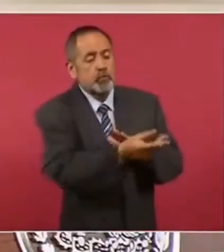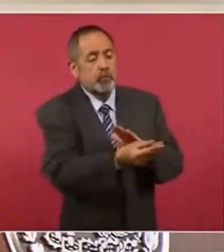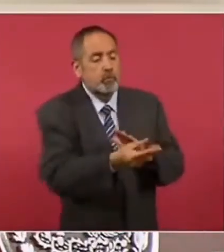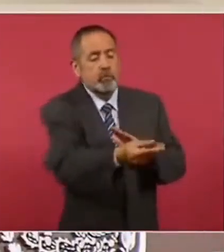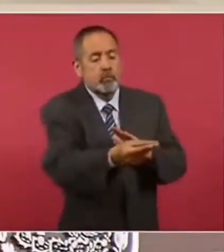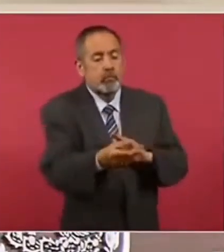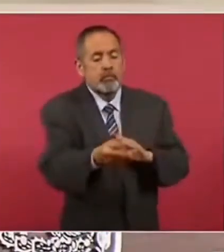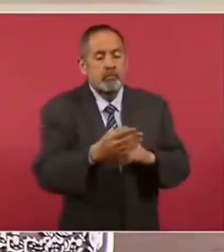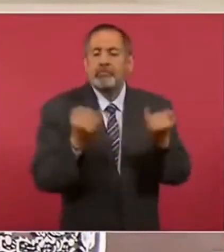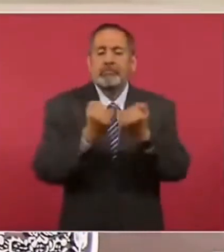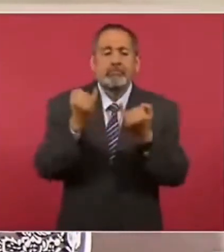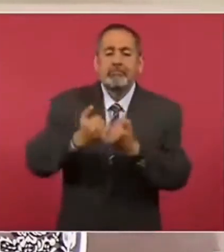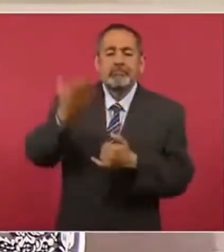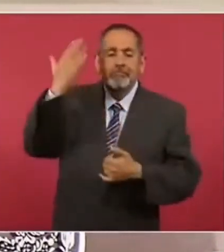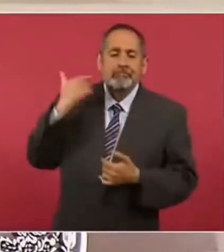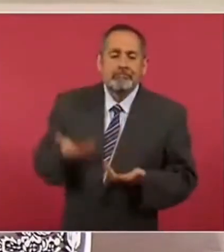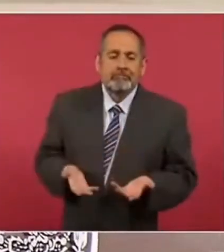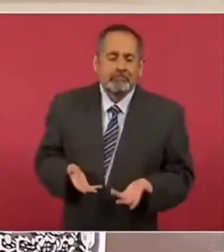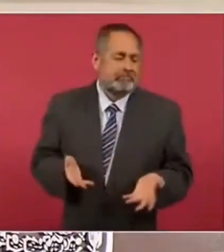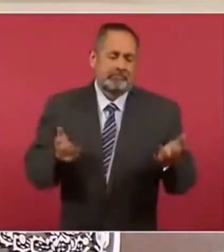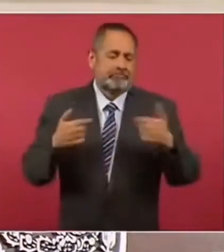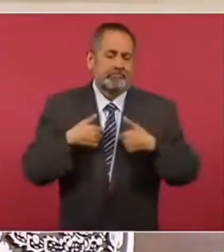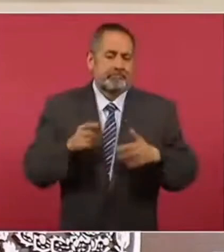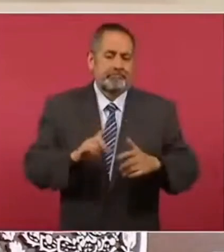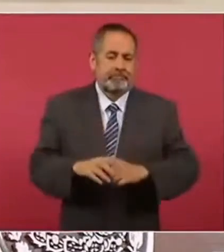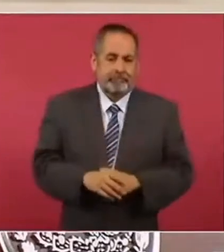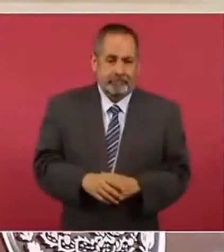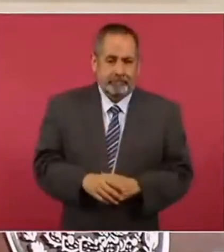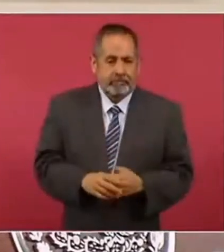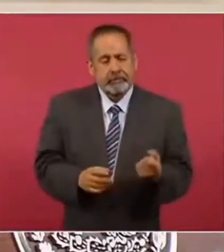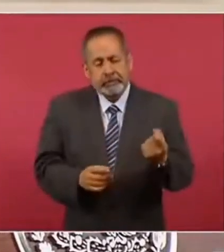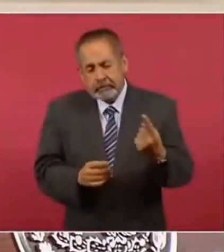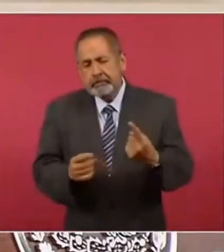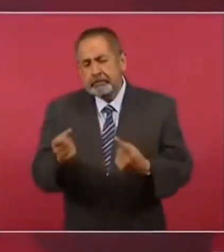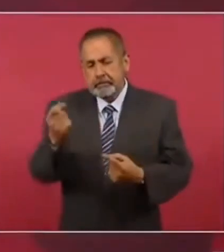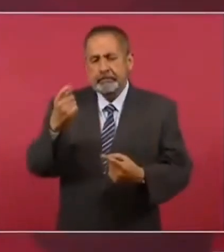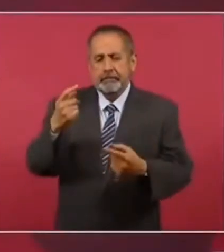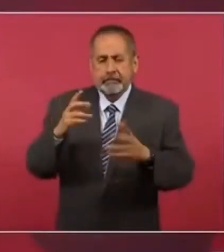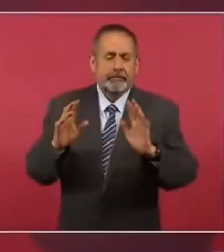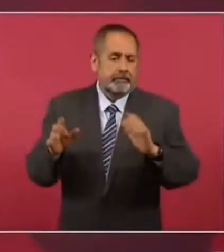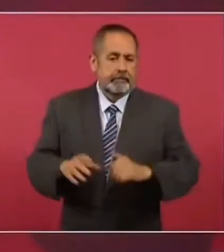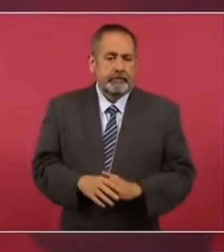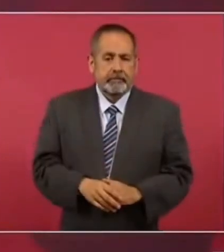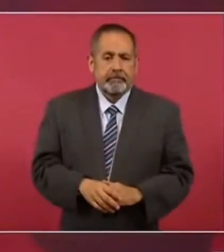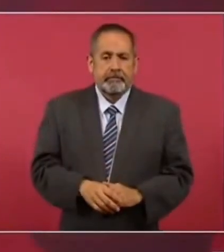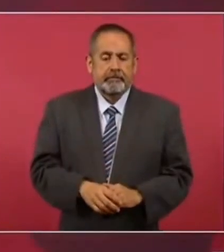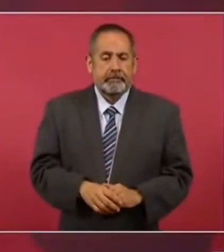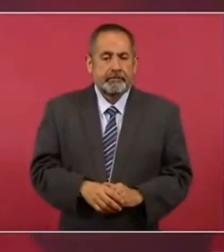como los maiceaban antes, con honrosas excepciones.